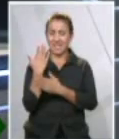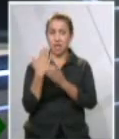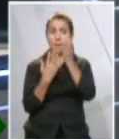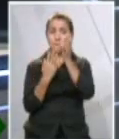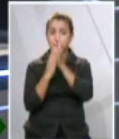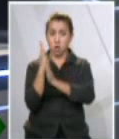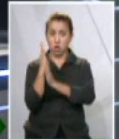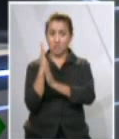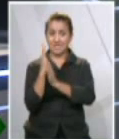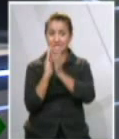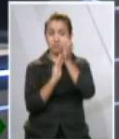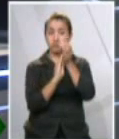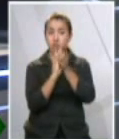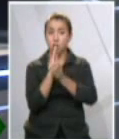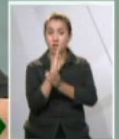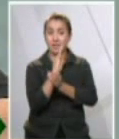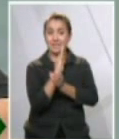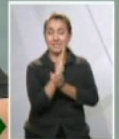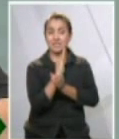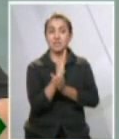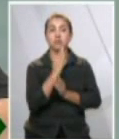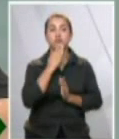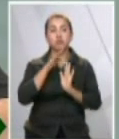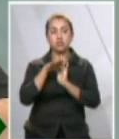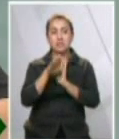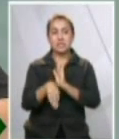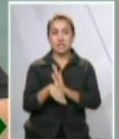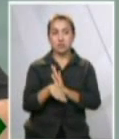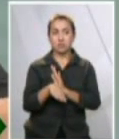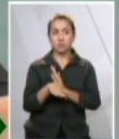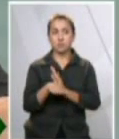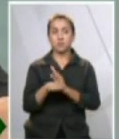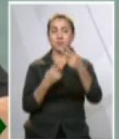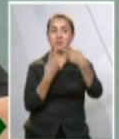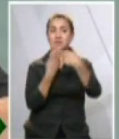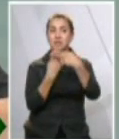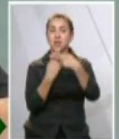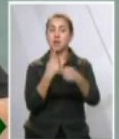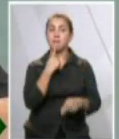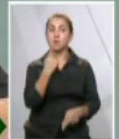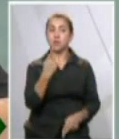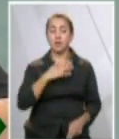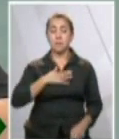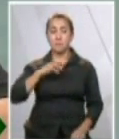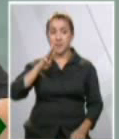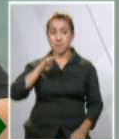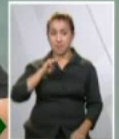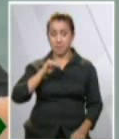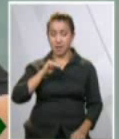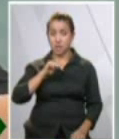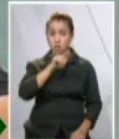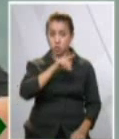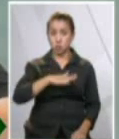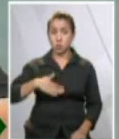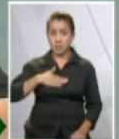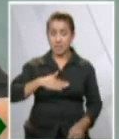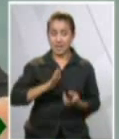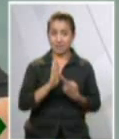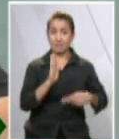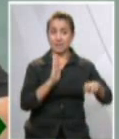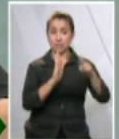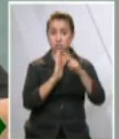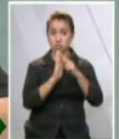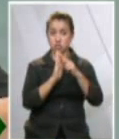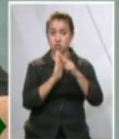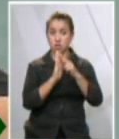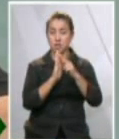prótesis o no tenías una prótesis? Cuando chico, en la Teletón le preguntaron a mi mamá si quería que mi rehabilitación fuera por el